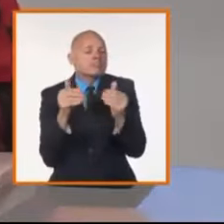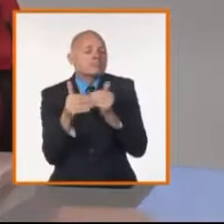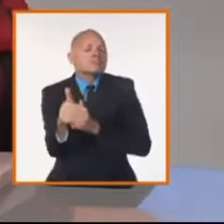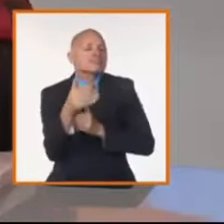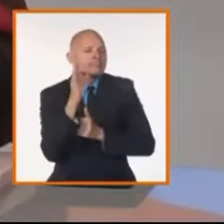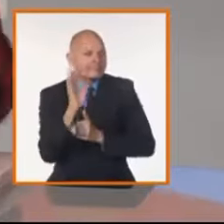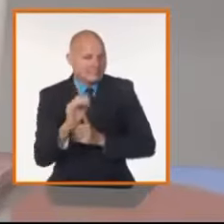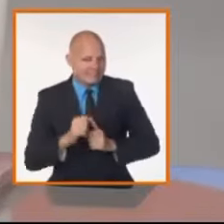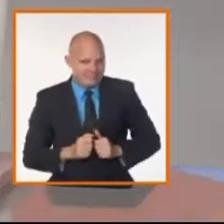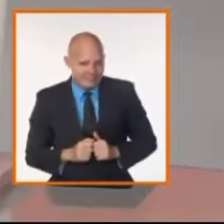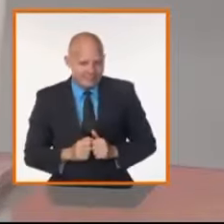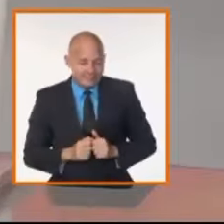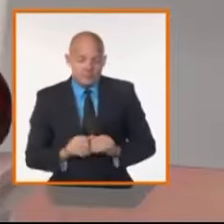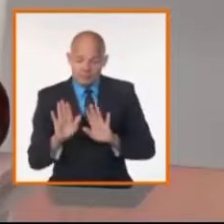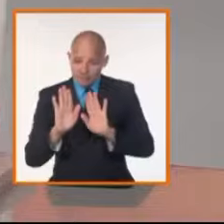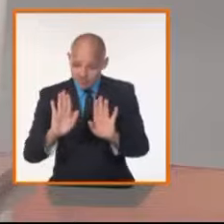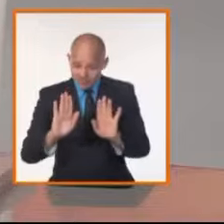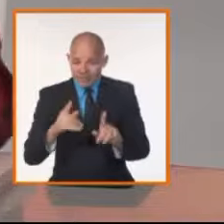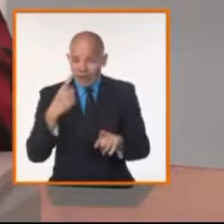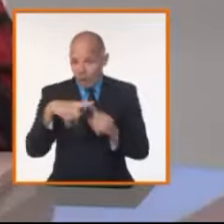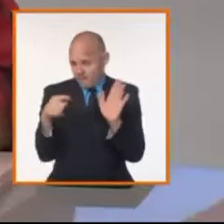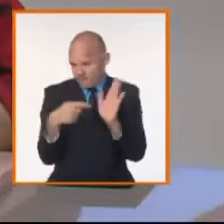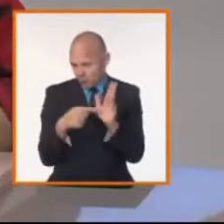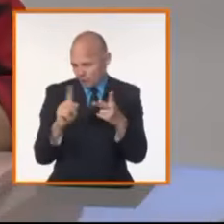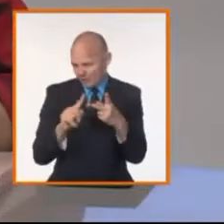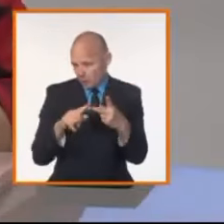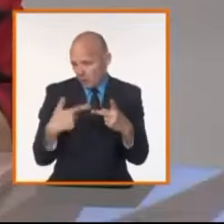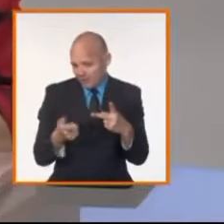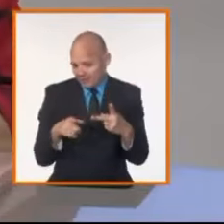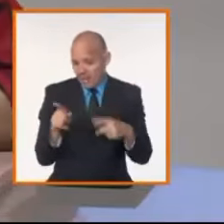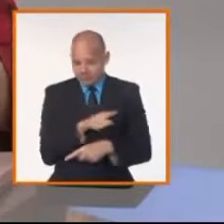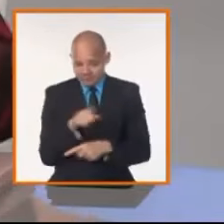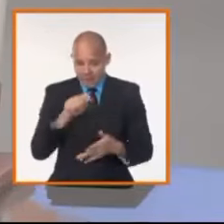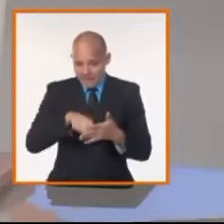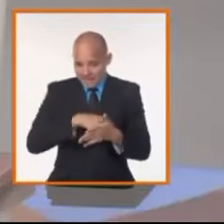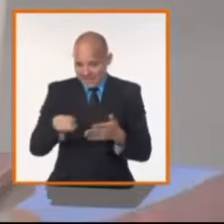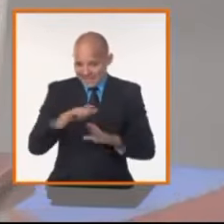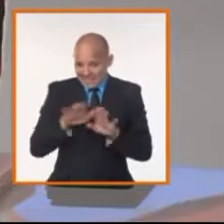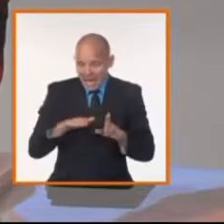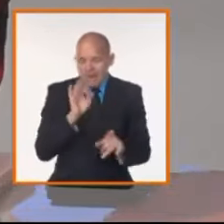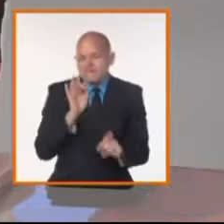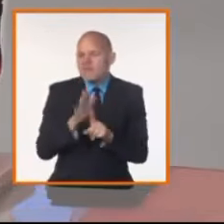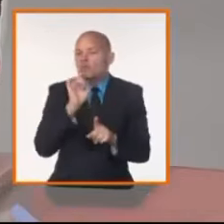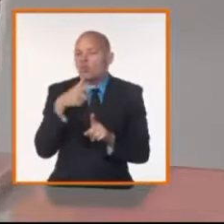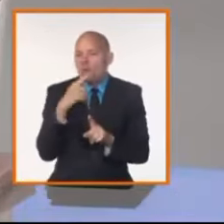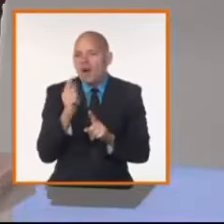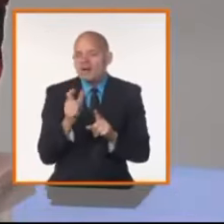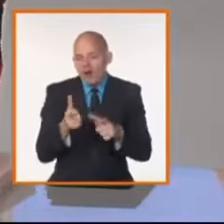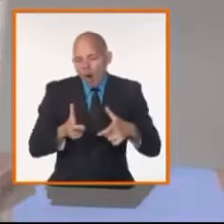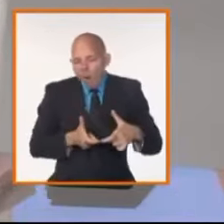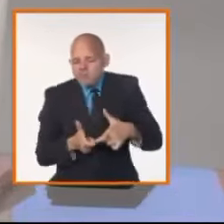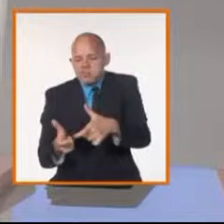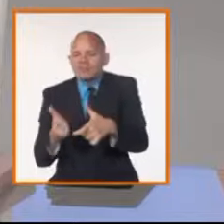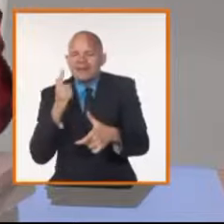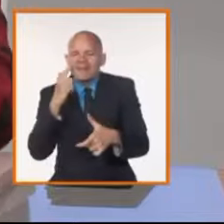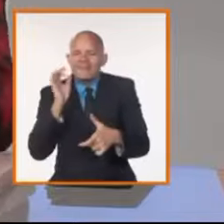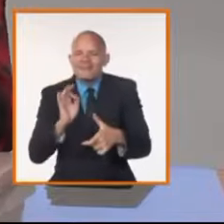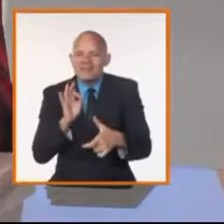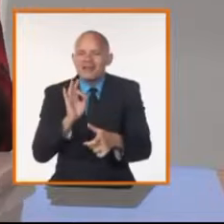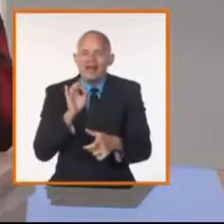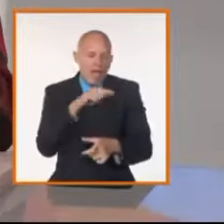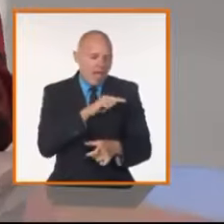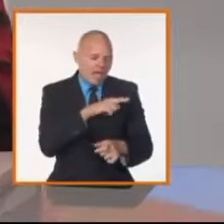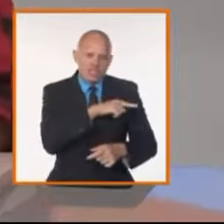segundo gasoducto que es parte también de la soberanía energética el gasoducto poder de Siberia 2 es